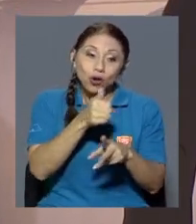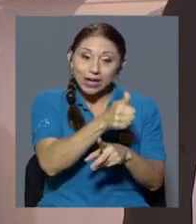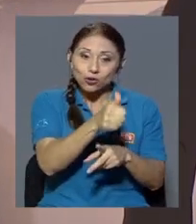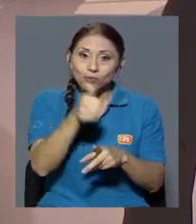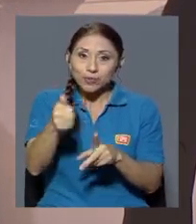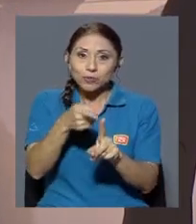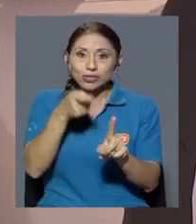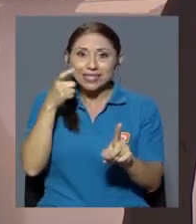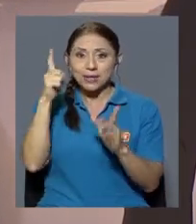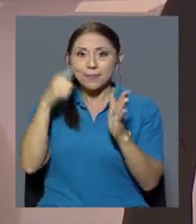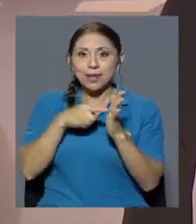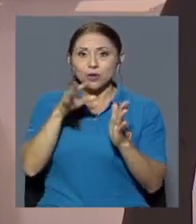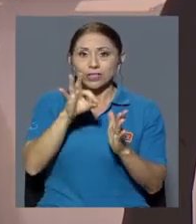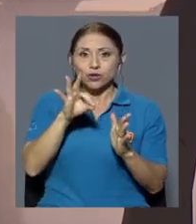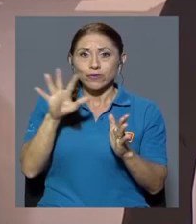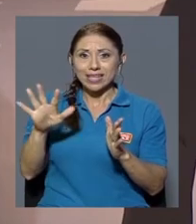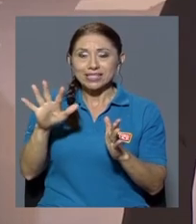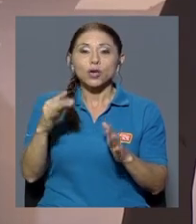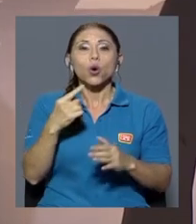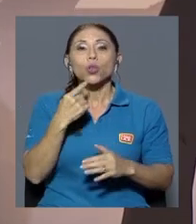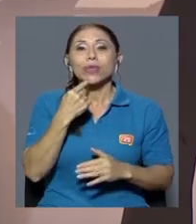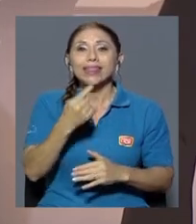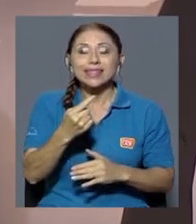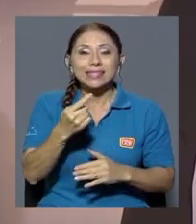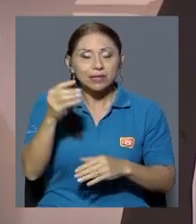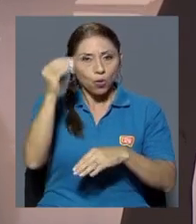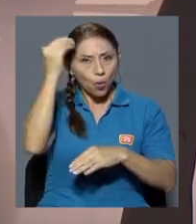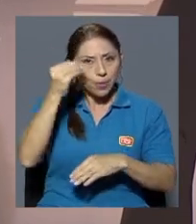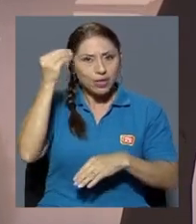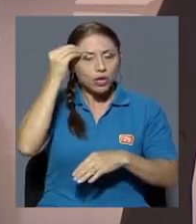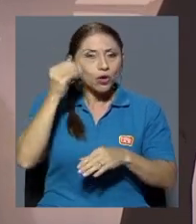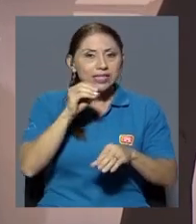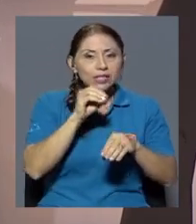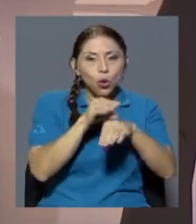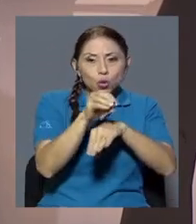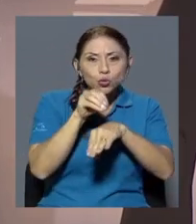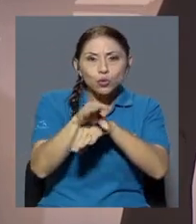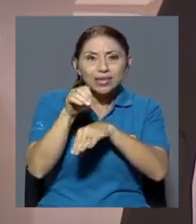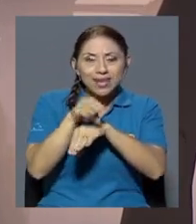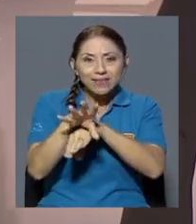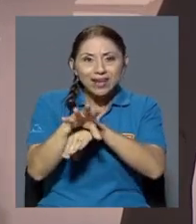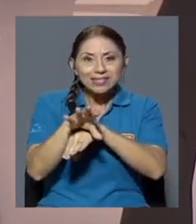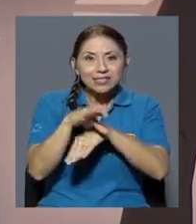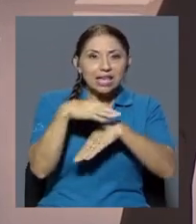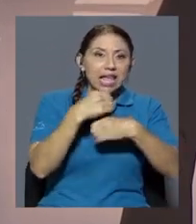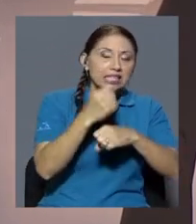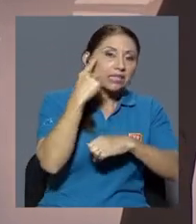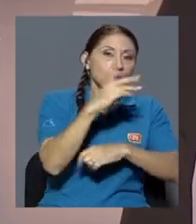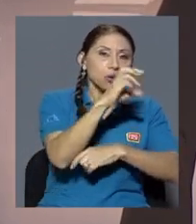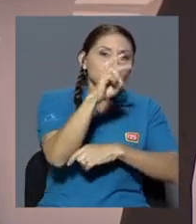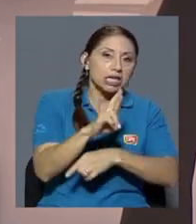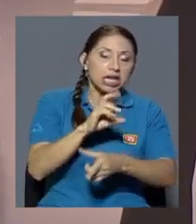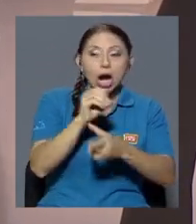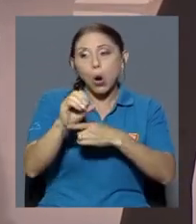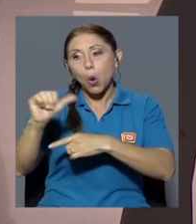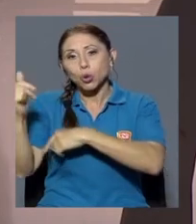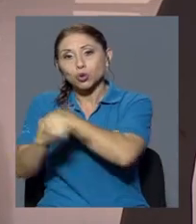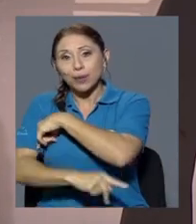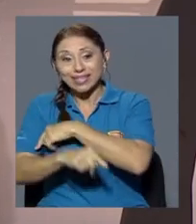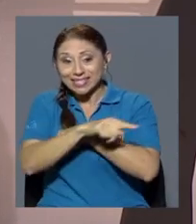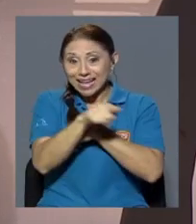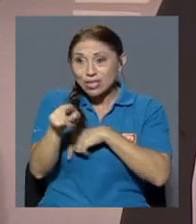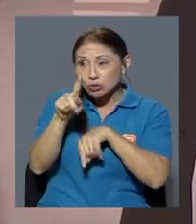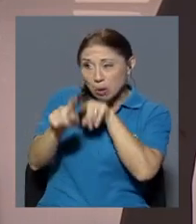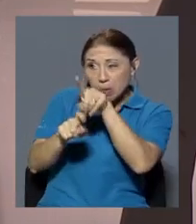1995 donde mencionan que las opiniones consultivas tanto las realizadas por costa rica como por otros países ante la corte interamericana